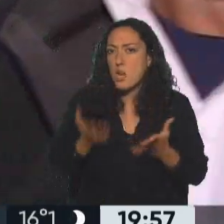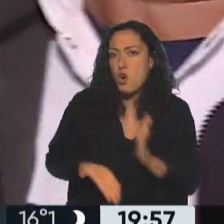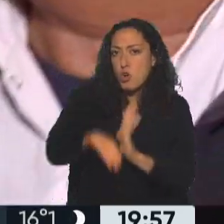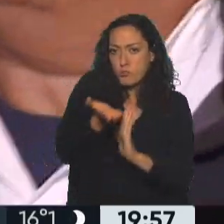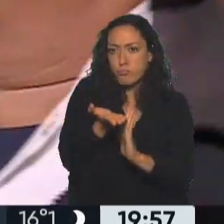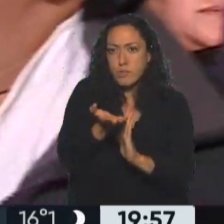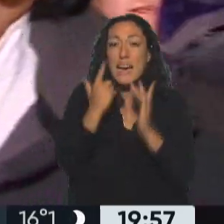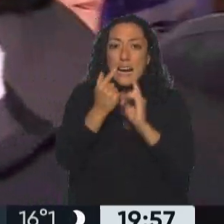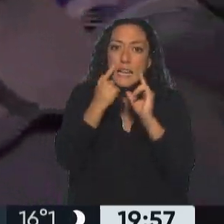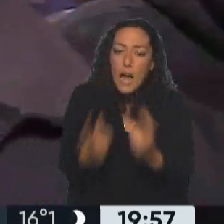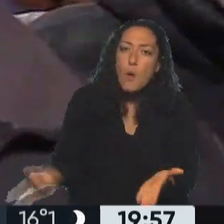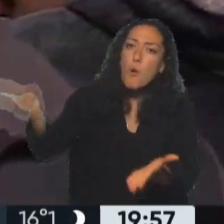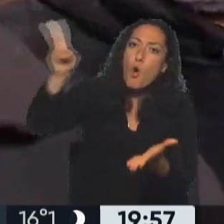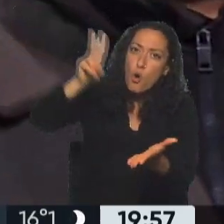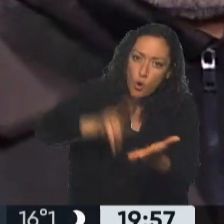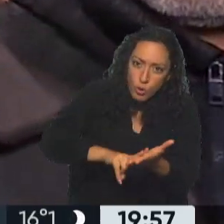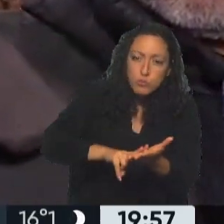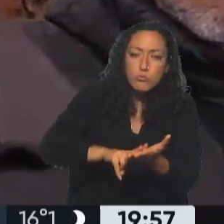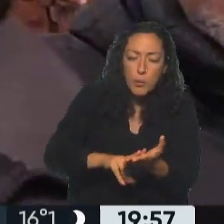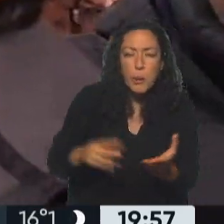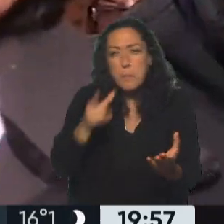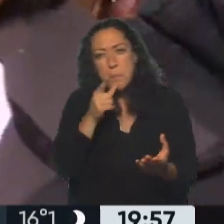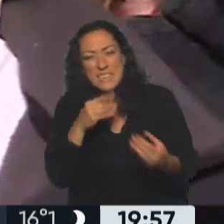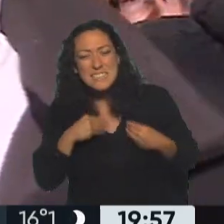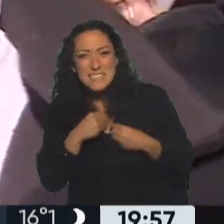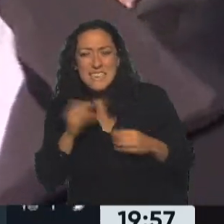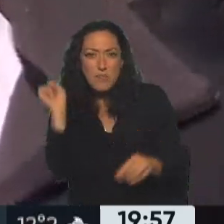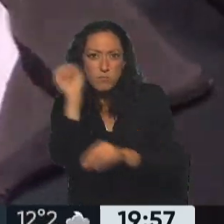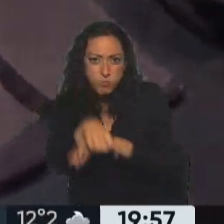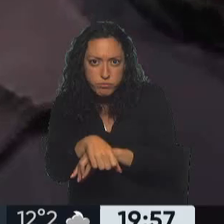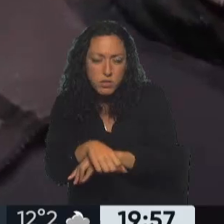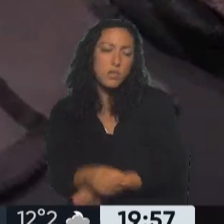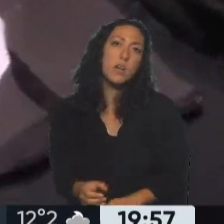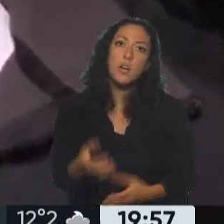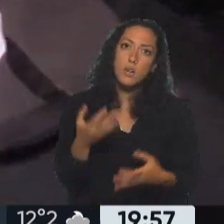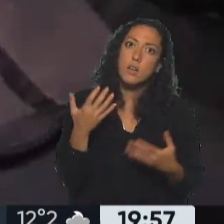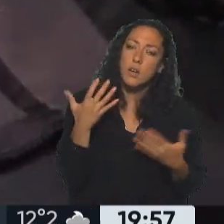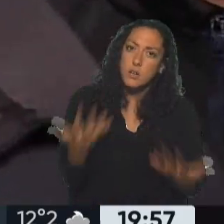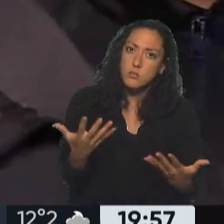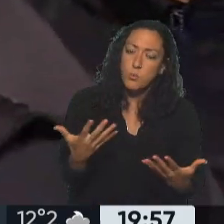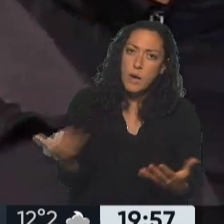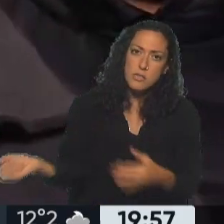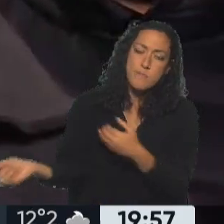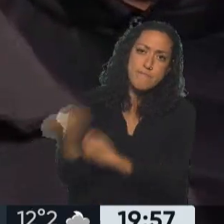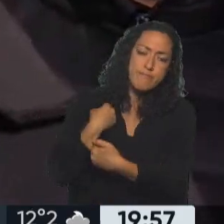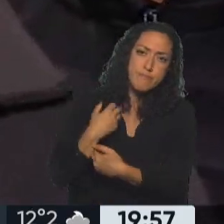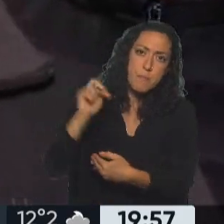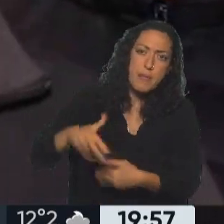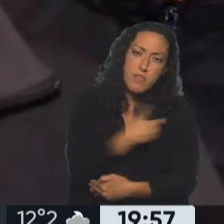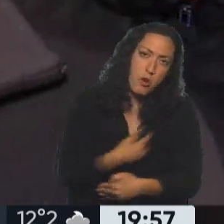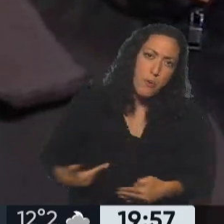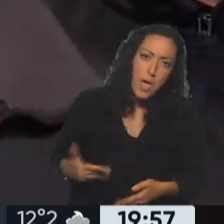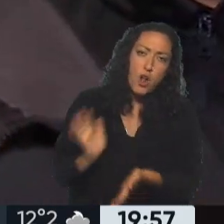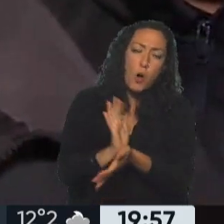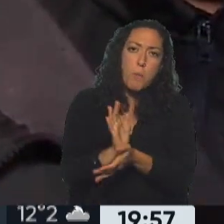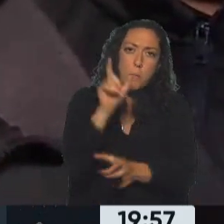nuevo reclamo, otra vez, daría la sensación de que no los escuchan. Claramente no nos escuchan. Claramente hay una política que tiene que ver con agotar